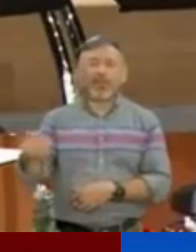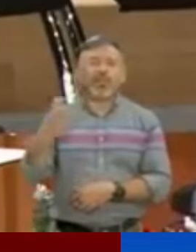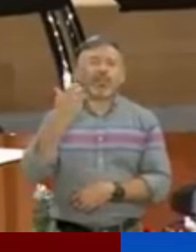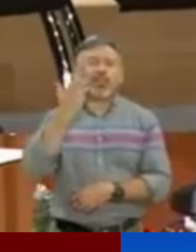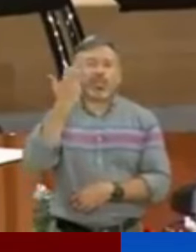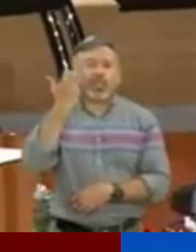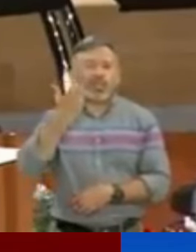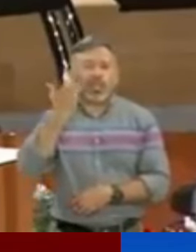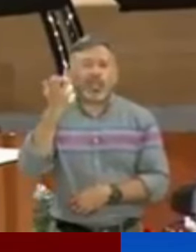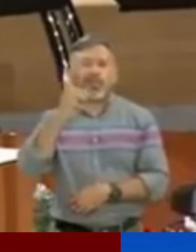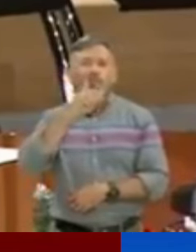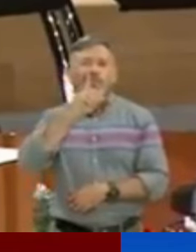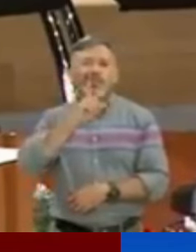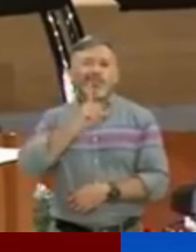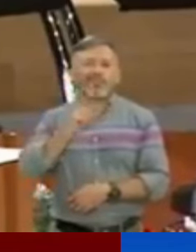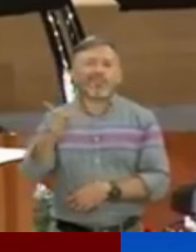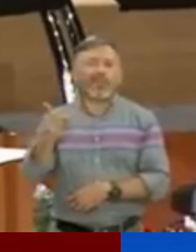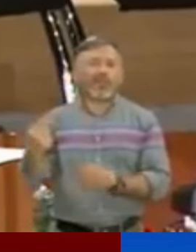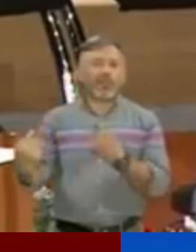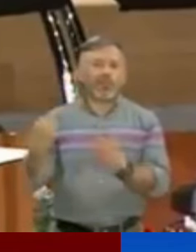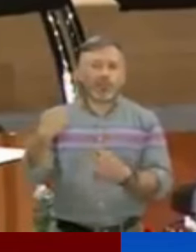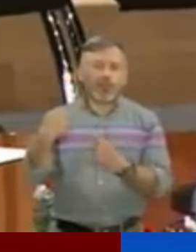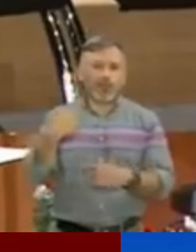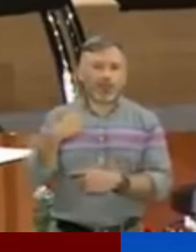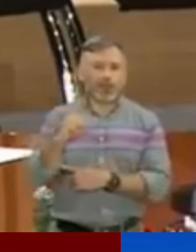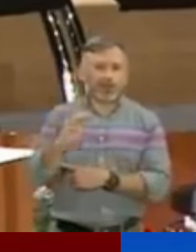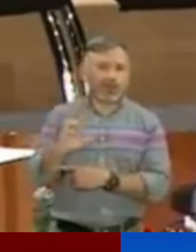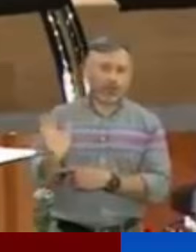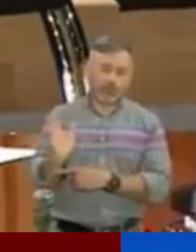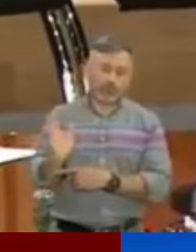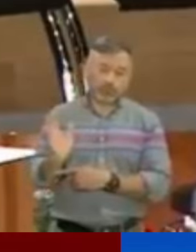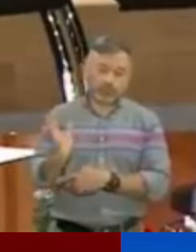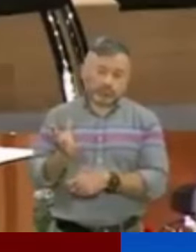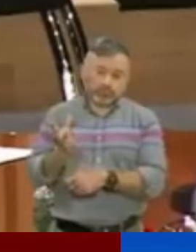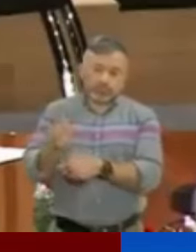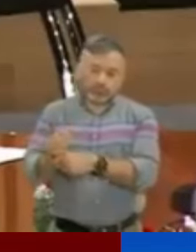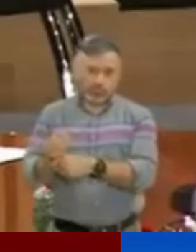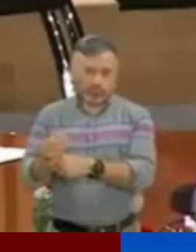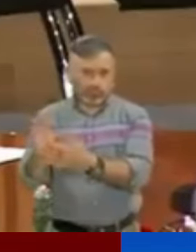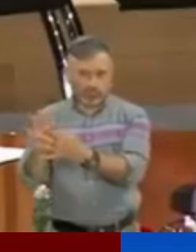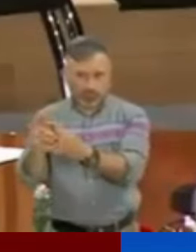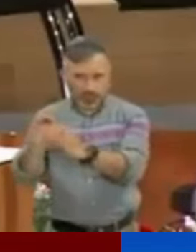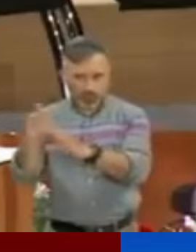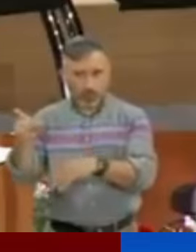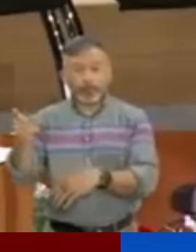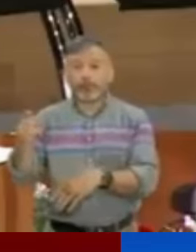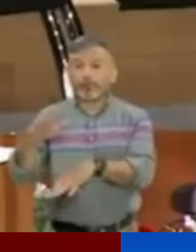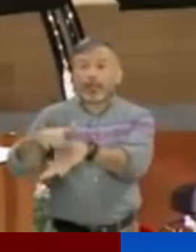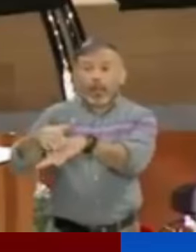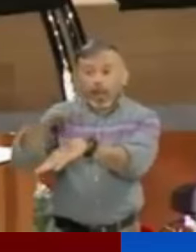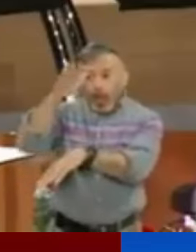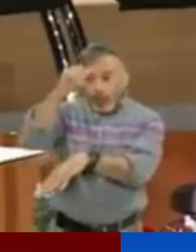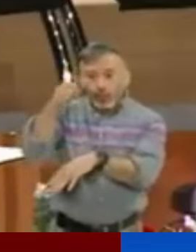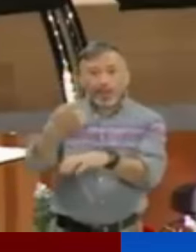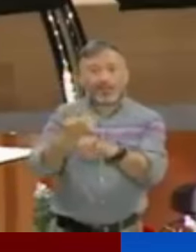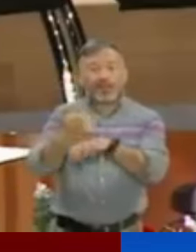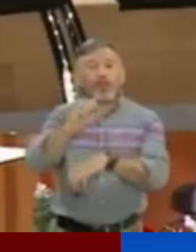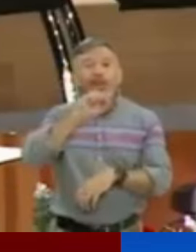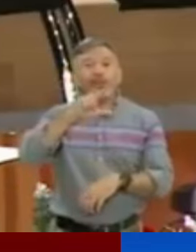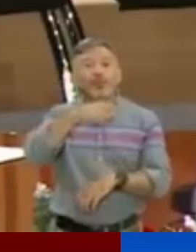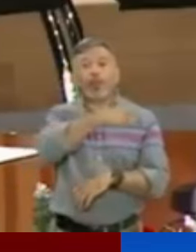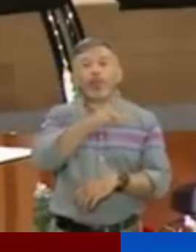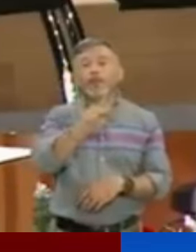mentirosa a Movimiento Ciudadano. Entonces tengo que hacer algunas precisiones. Recordarles que en el estado de Jalisco no solamente Pablo Lemus les